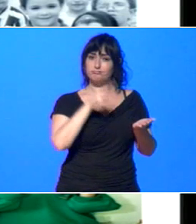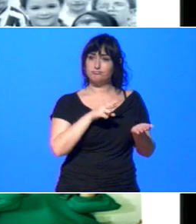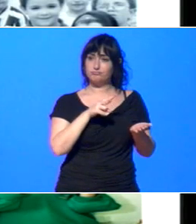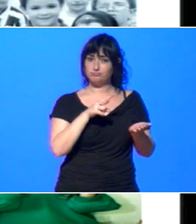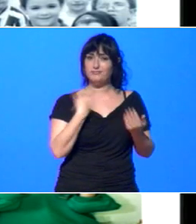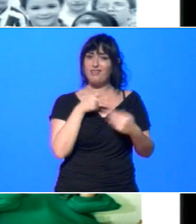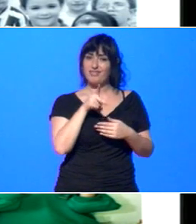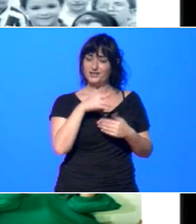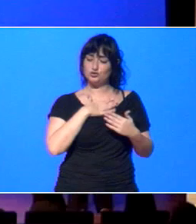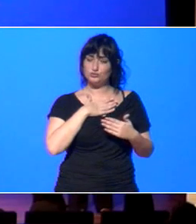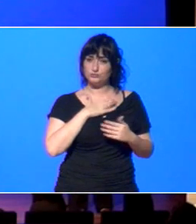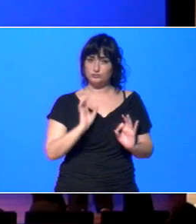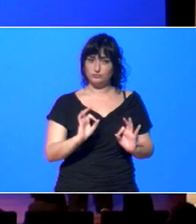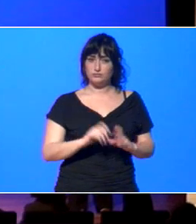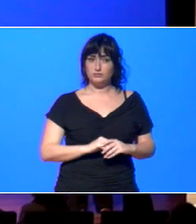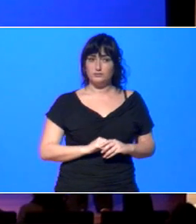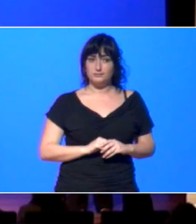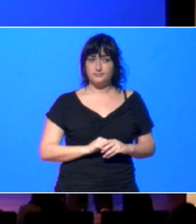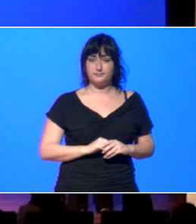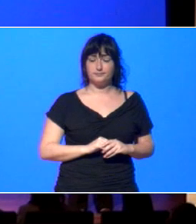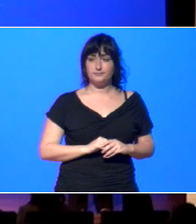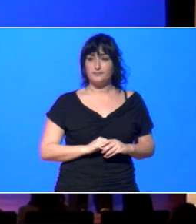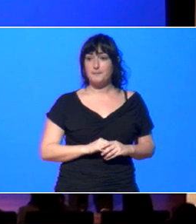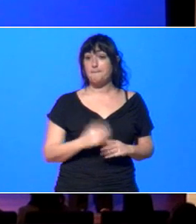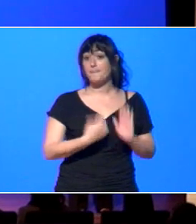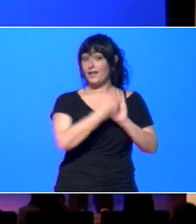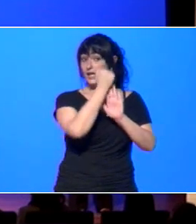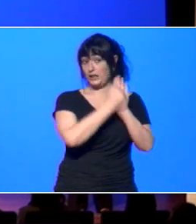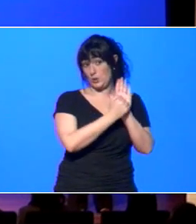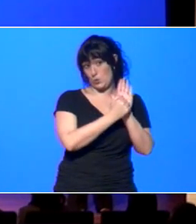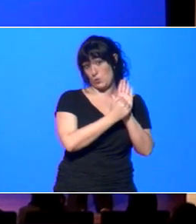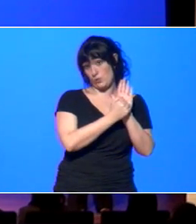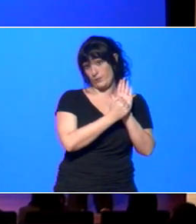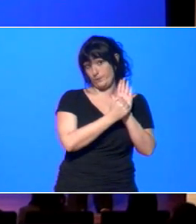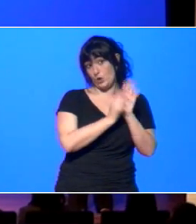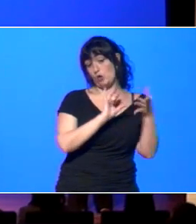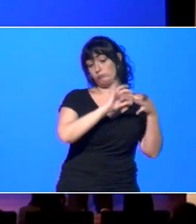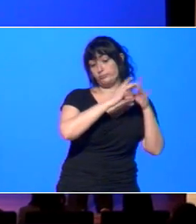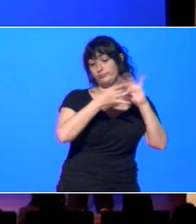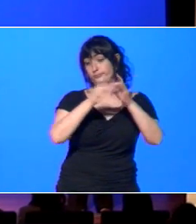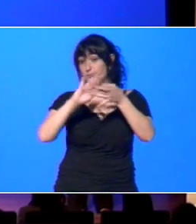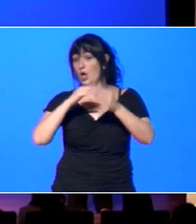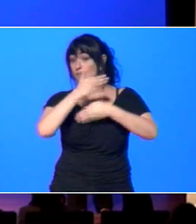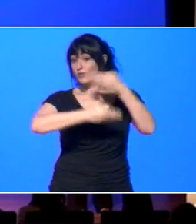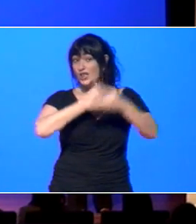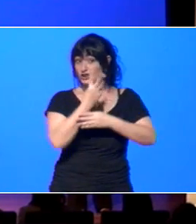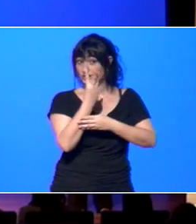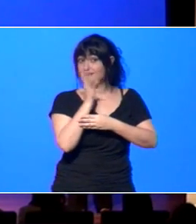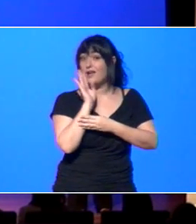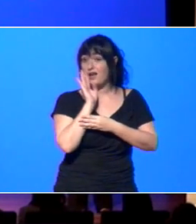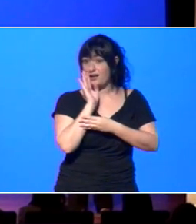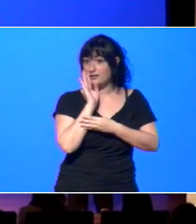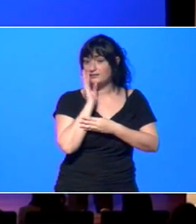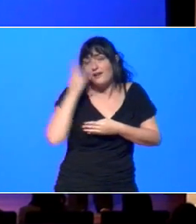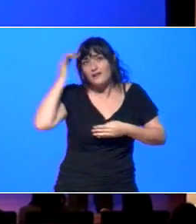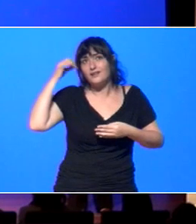el derecho. En torno a esa, a la articulación de esos tres procesos, la idea de estar